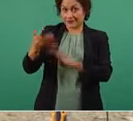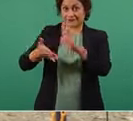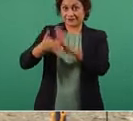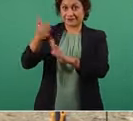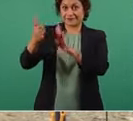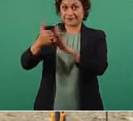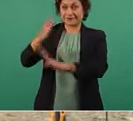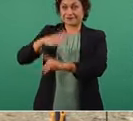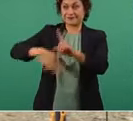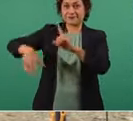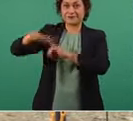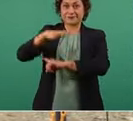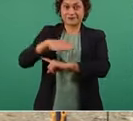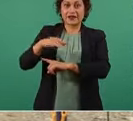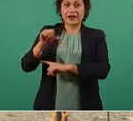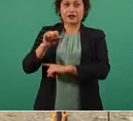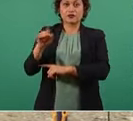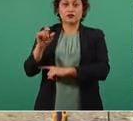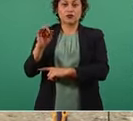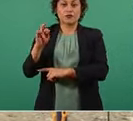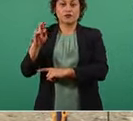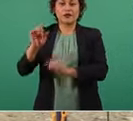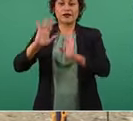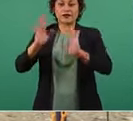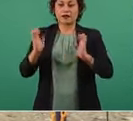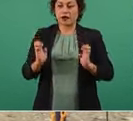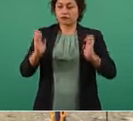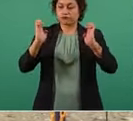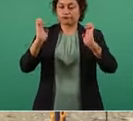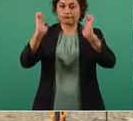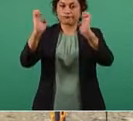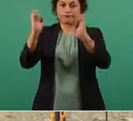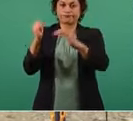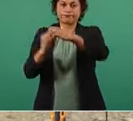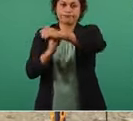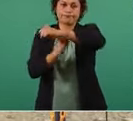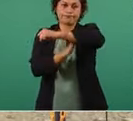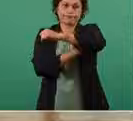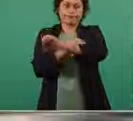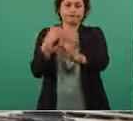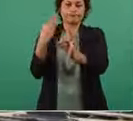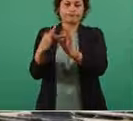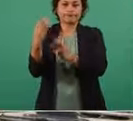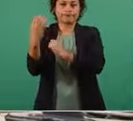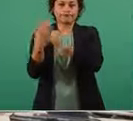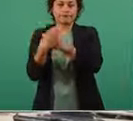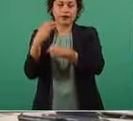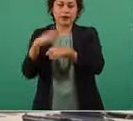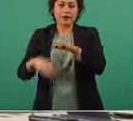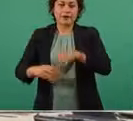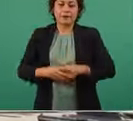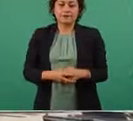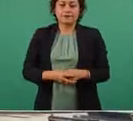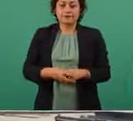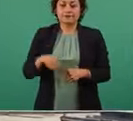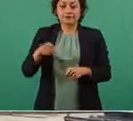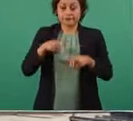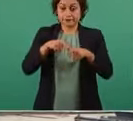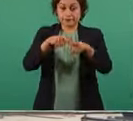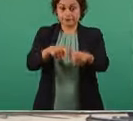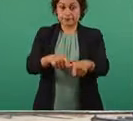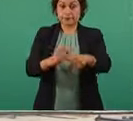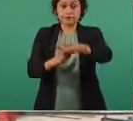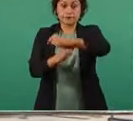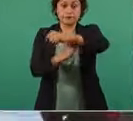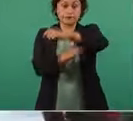estamos terminando los marcos del rack de tuberías también de estas plantas. Ve el reporte esta semana. El avance en la construcción de los marcos para los